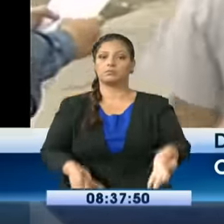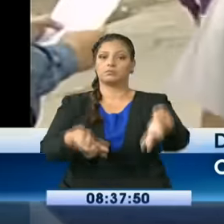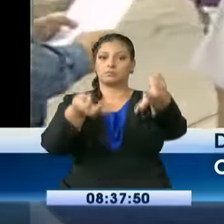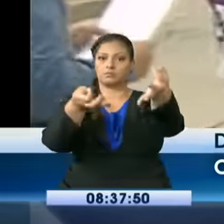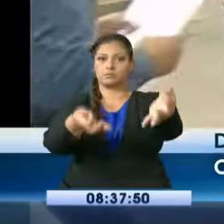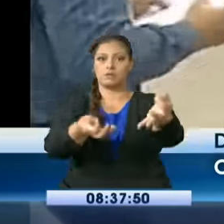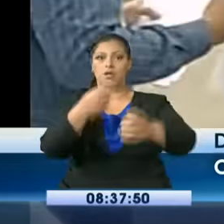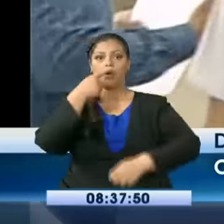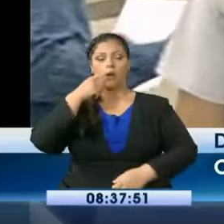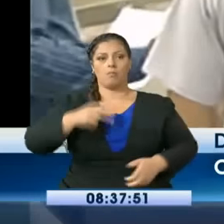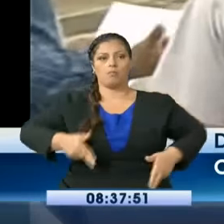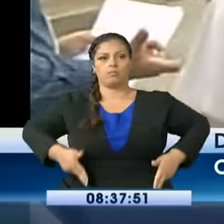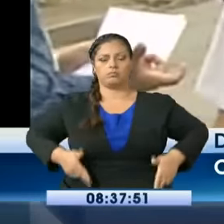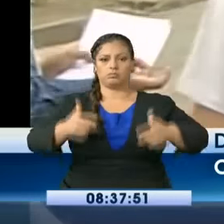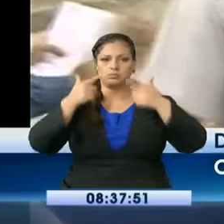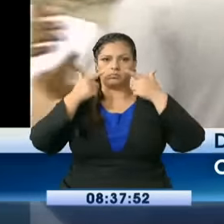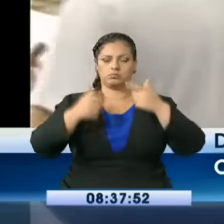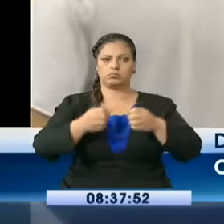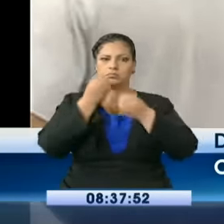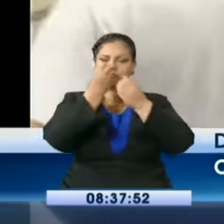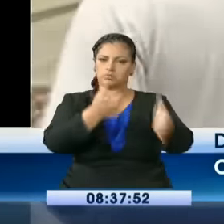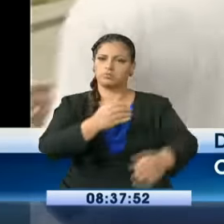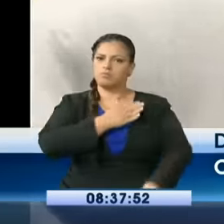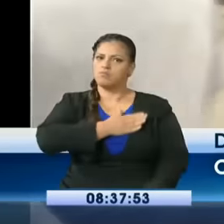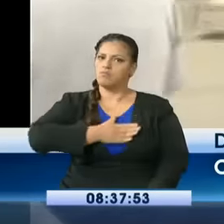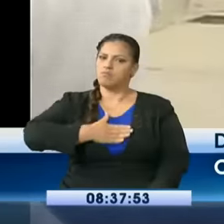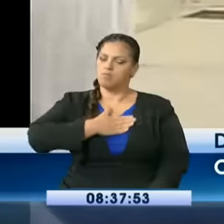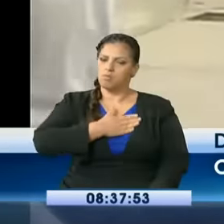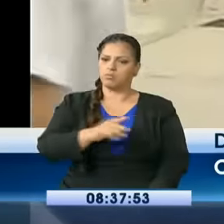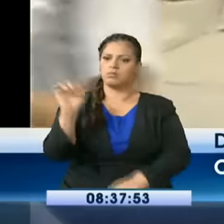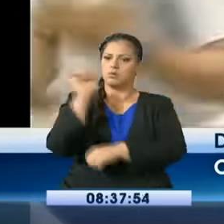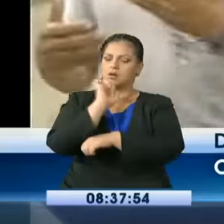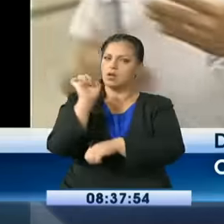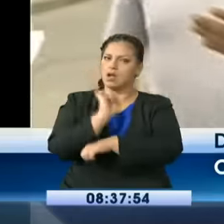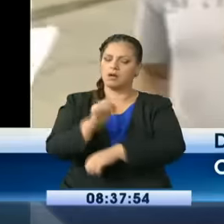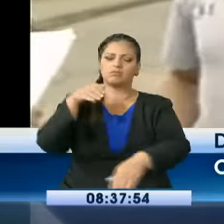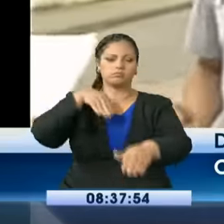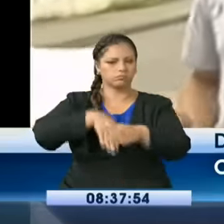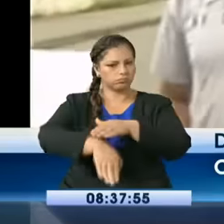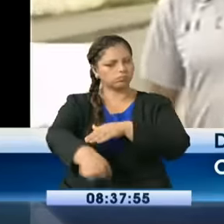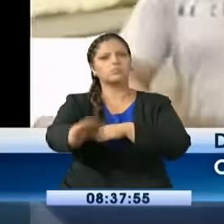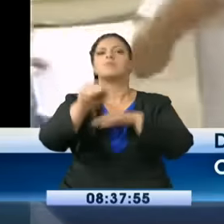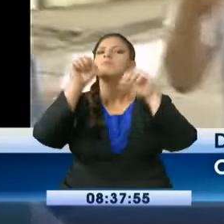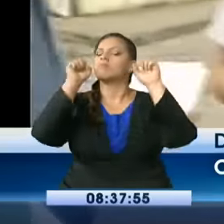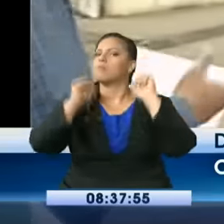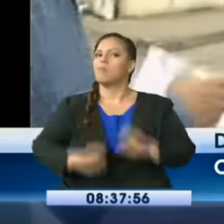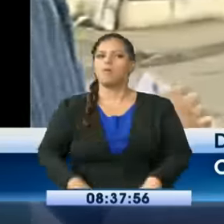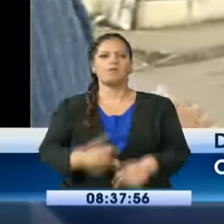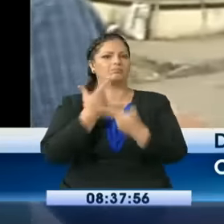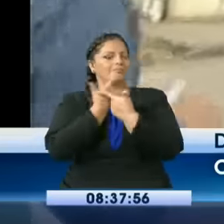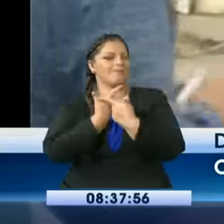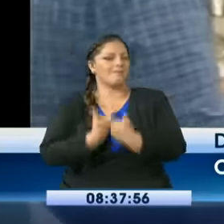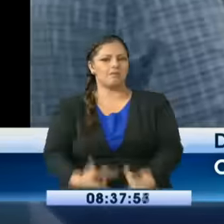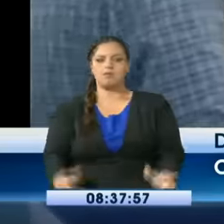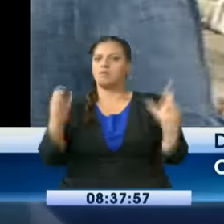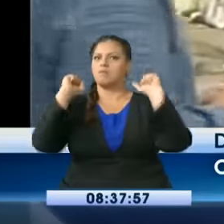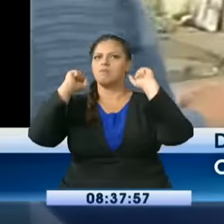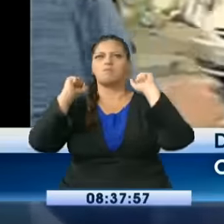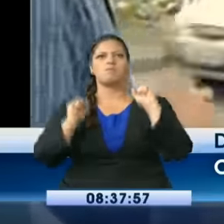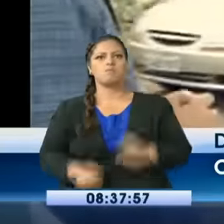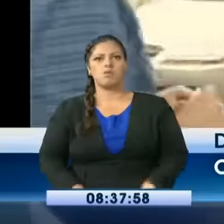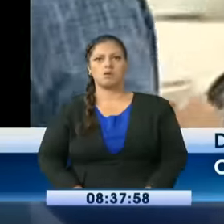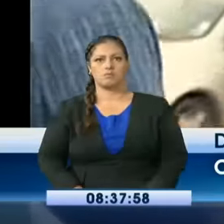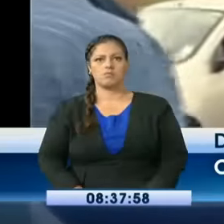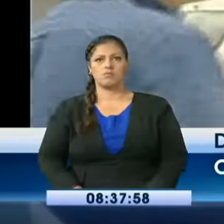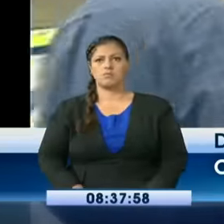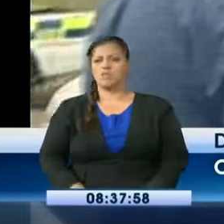de que se tiene que dejar permitir el ingreso de los padres de familia en su vehículo para que puedan dejar a